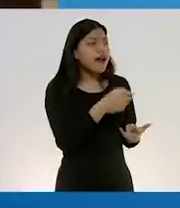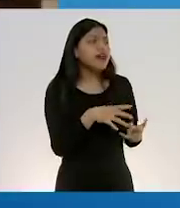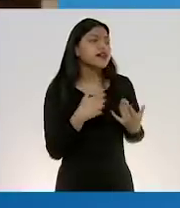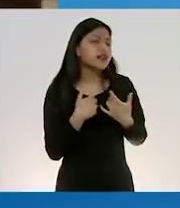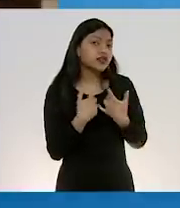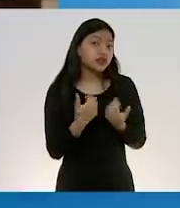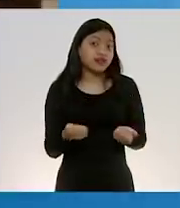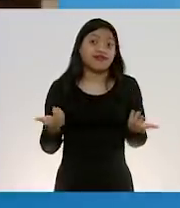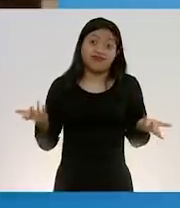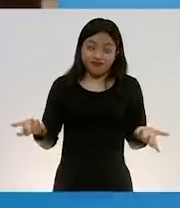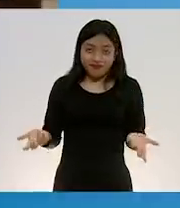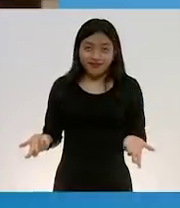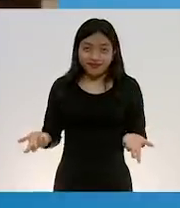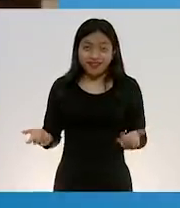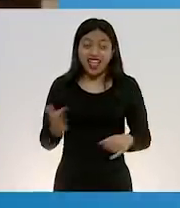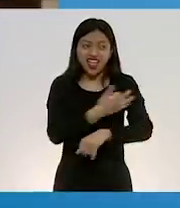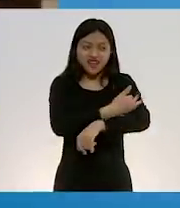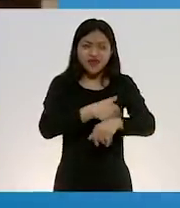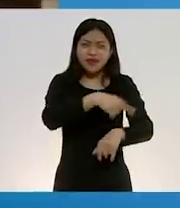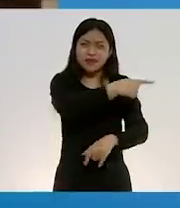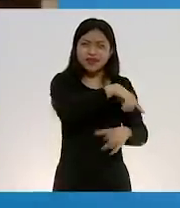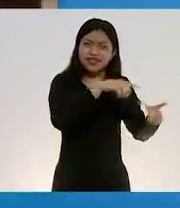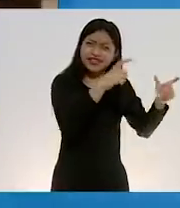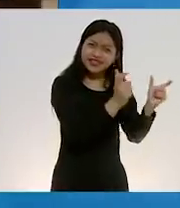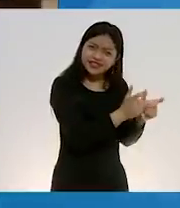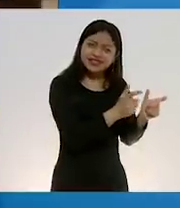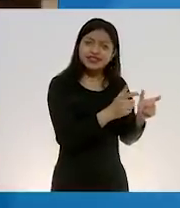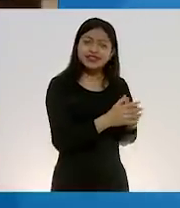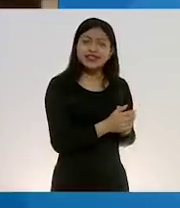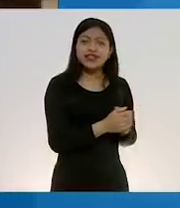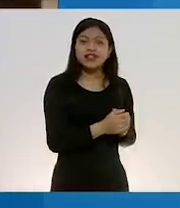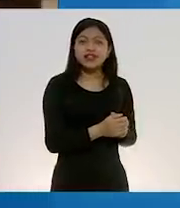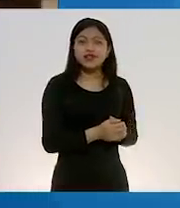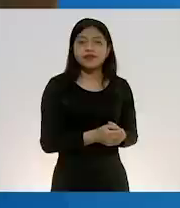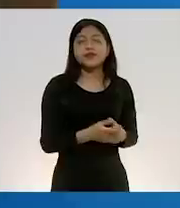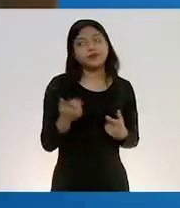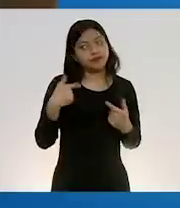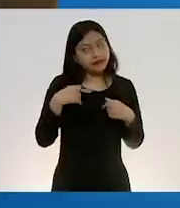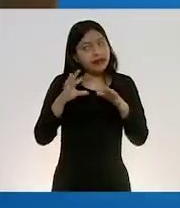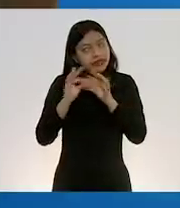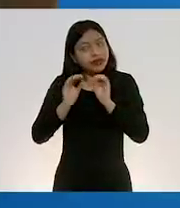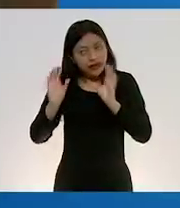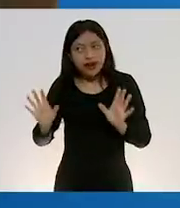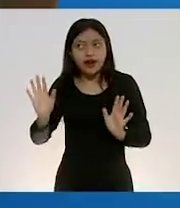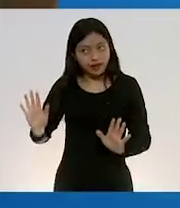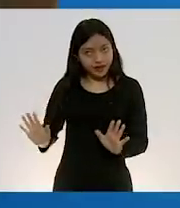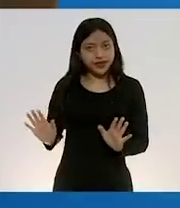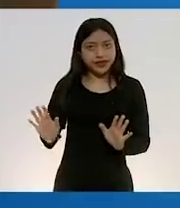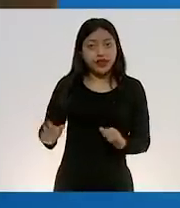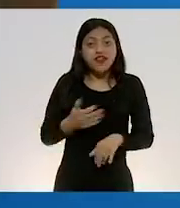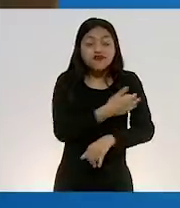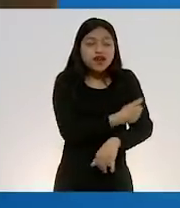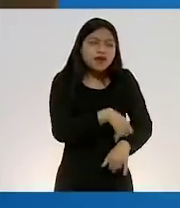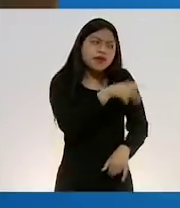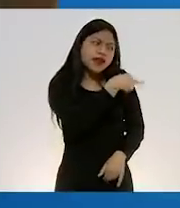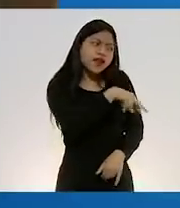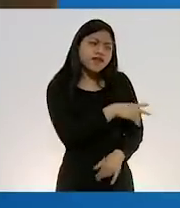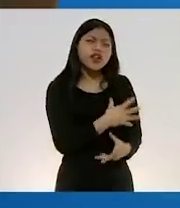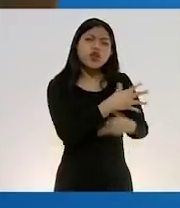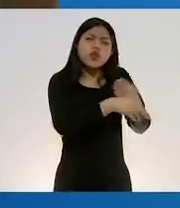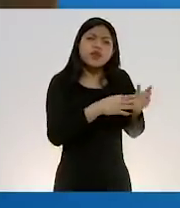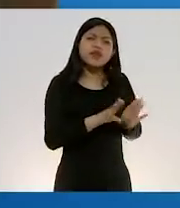que efectivamente la familia, y hago una aclaración, estudiar a la familia